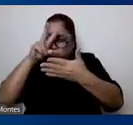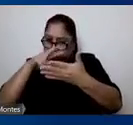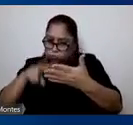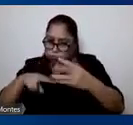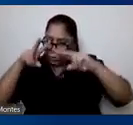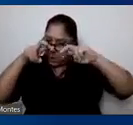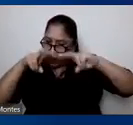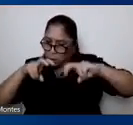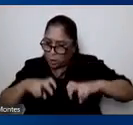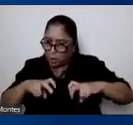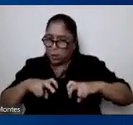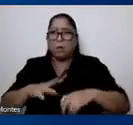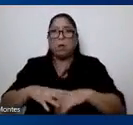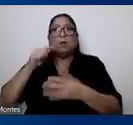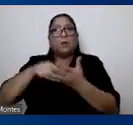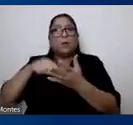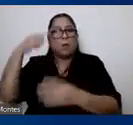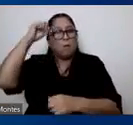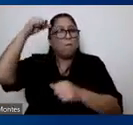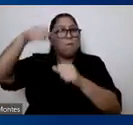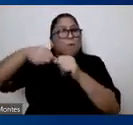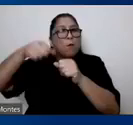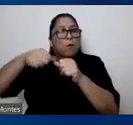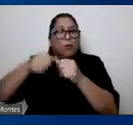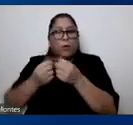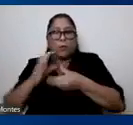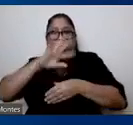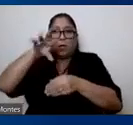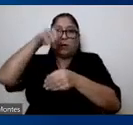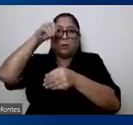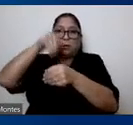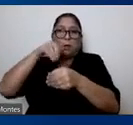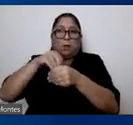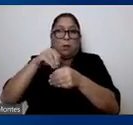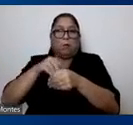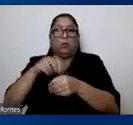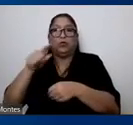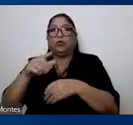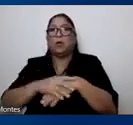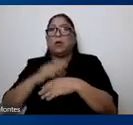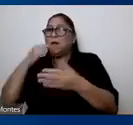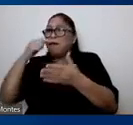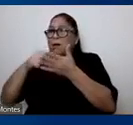crítica, una construcción de memorias en que integremos discursos